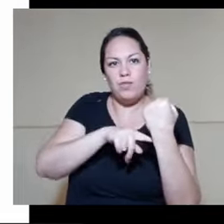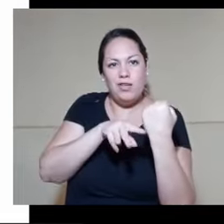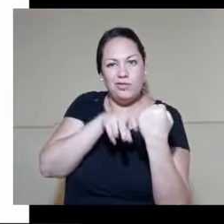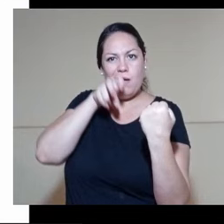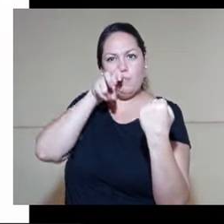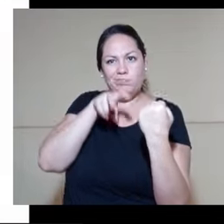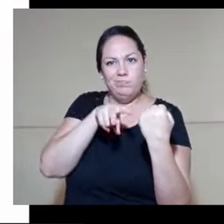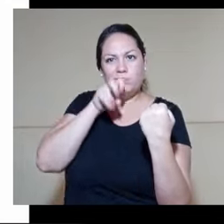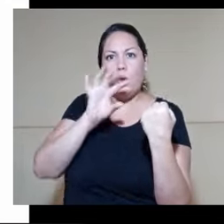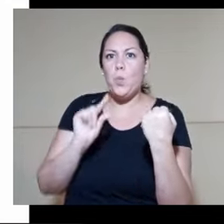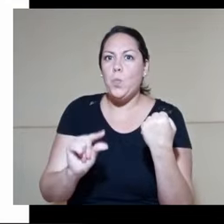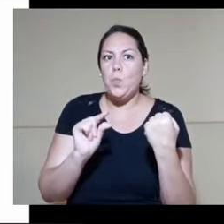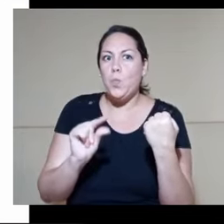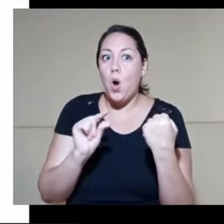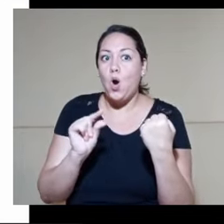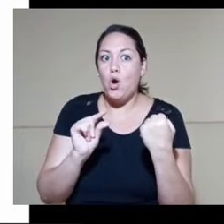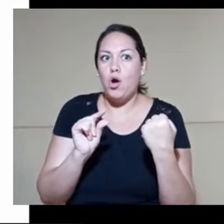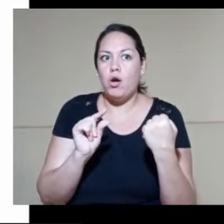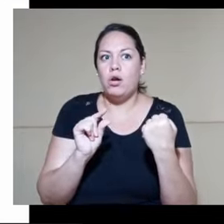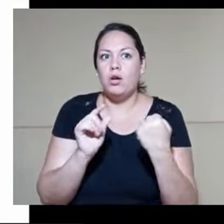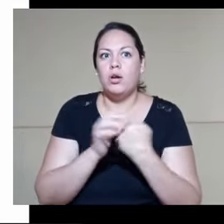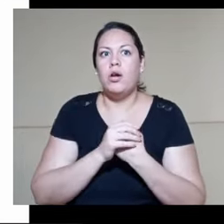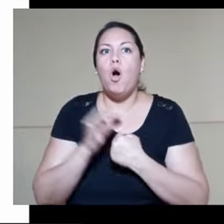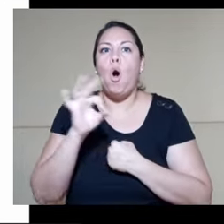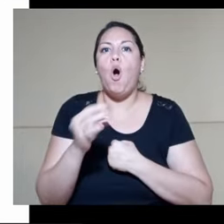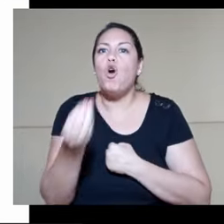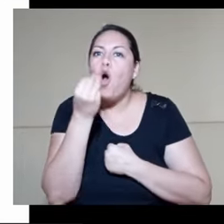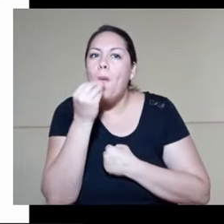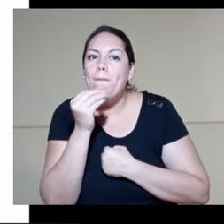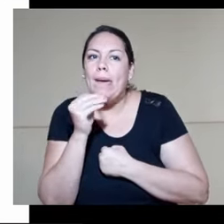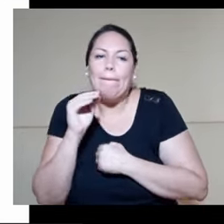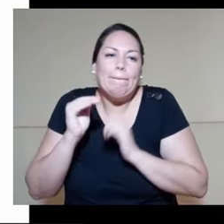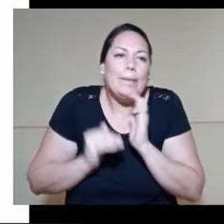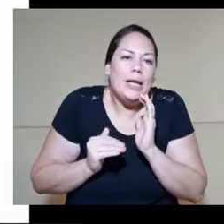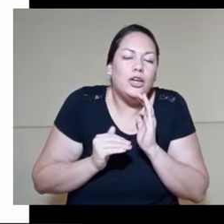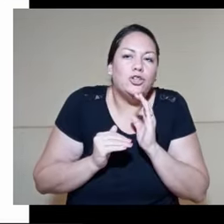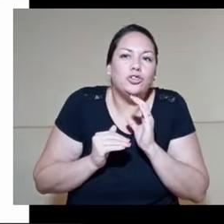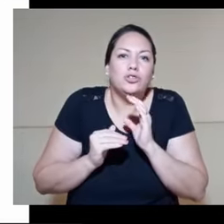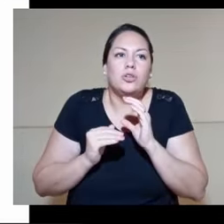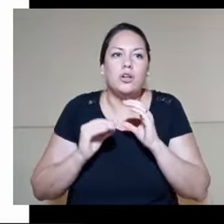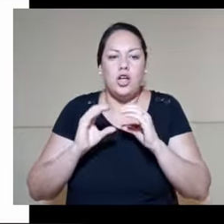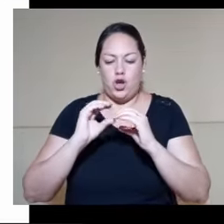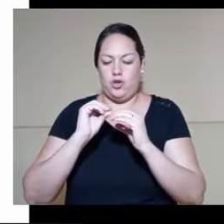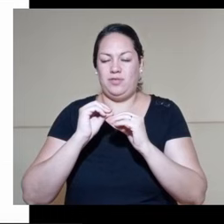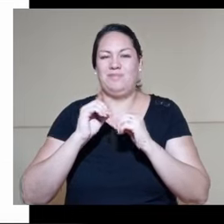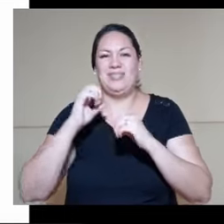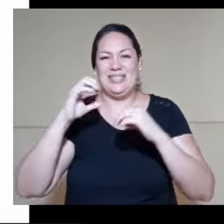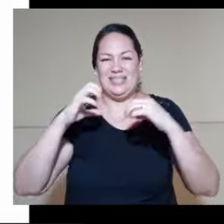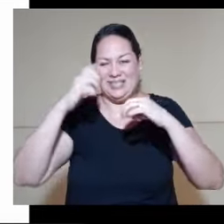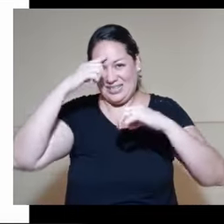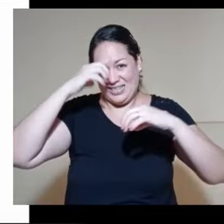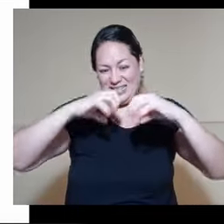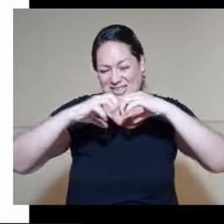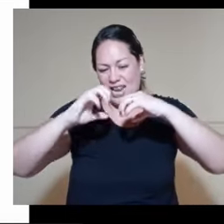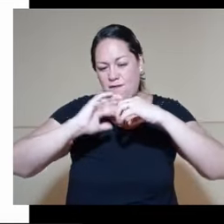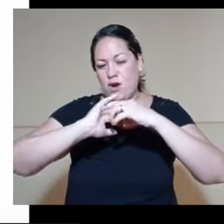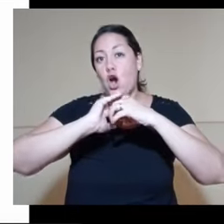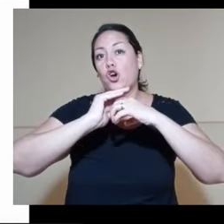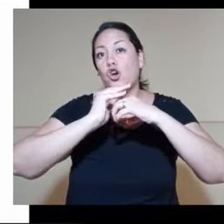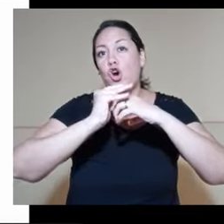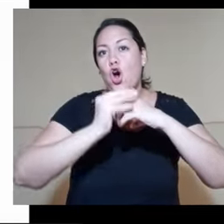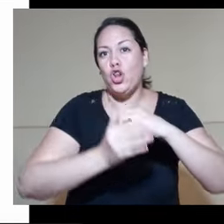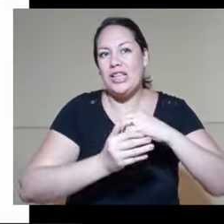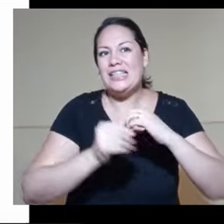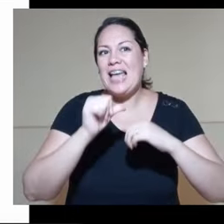se ha vulnerabilizado porque no ha recibido el oxígeno en esos momentos del parto, por ejemplo, esa corteza cerebral ya